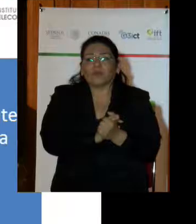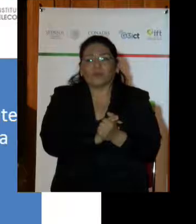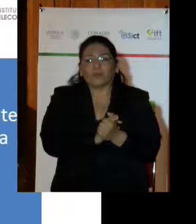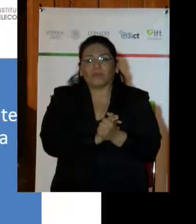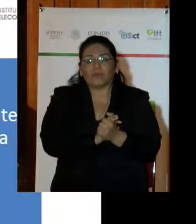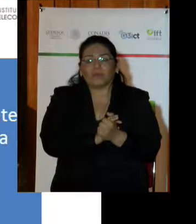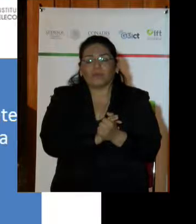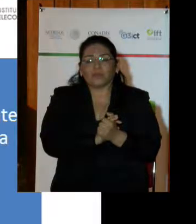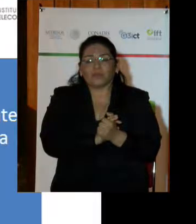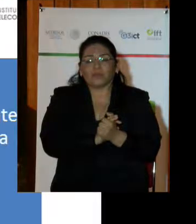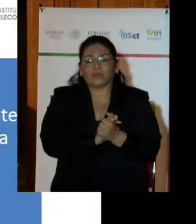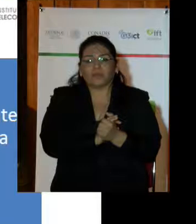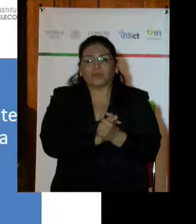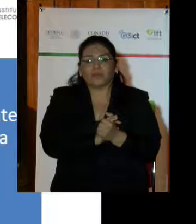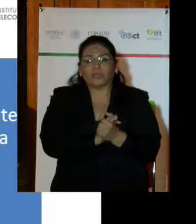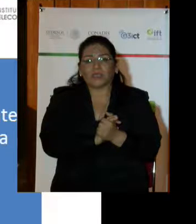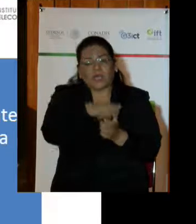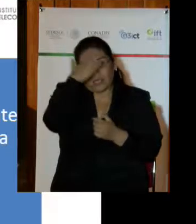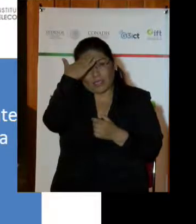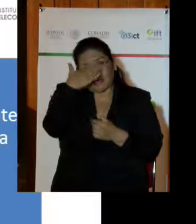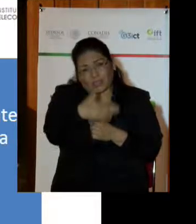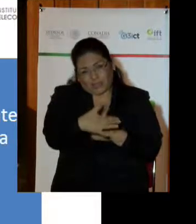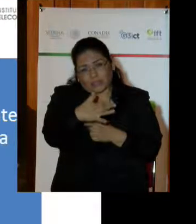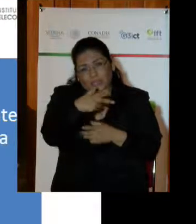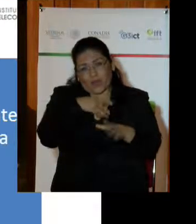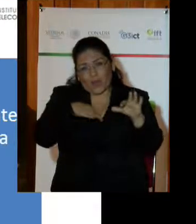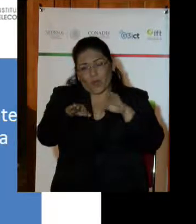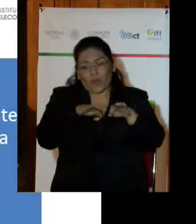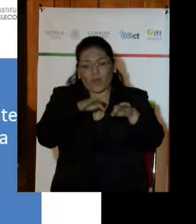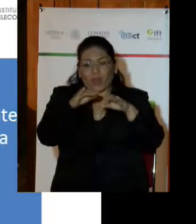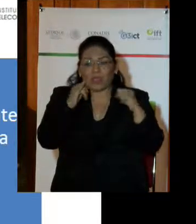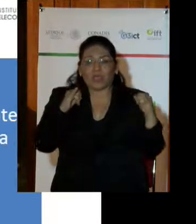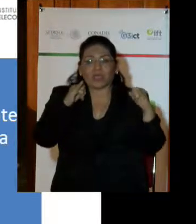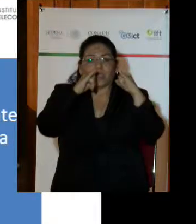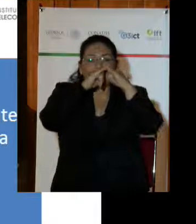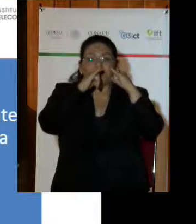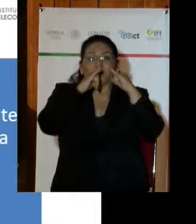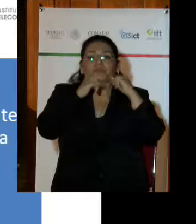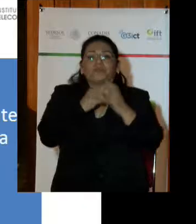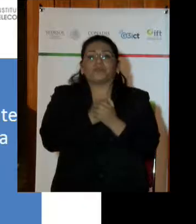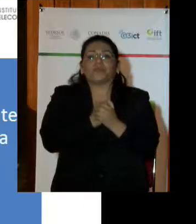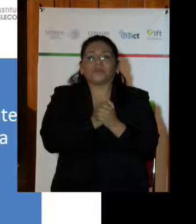En fin, sabemos de la labor importante del instituto de,